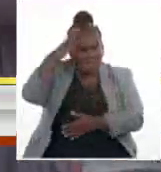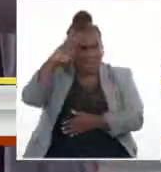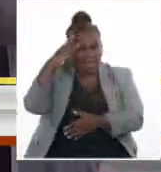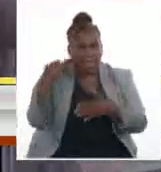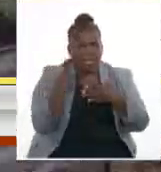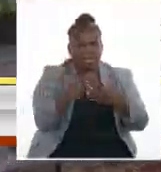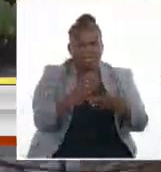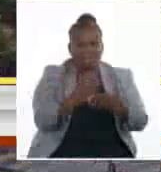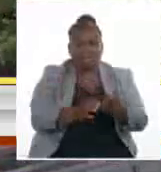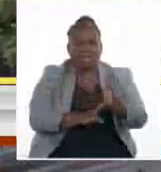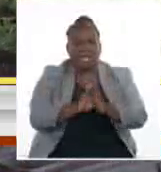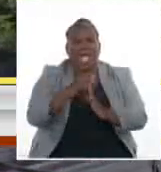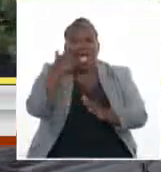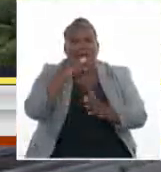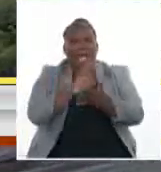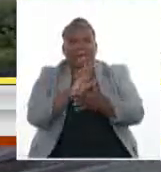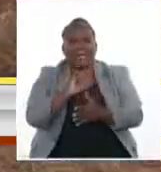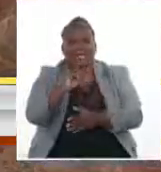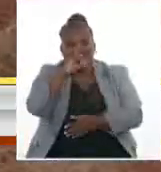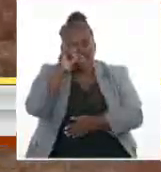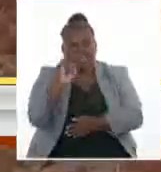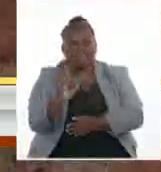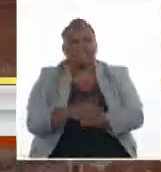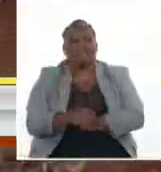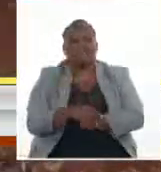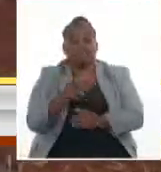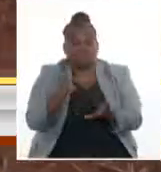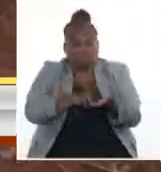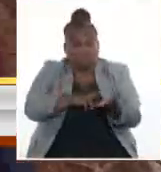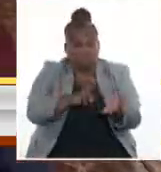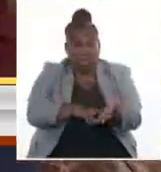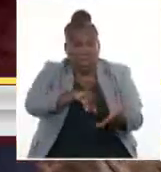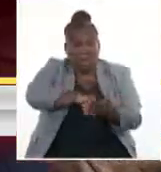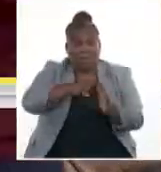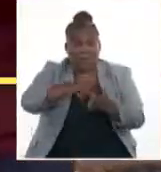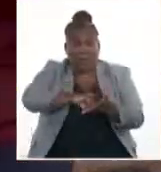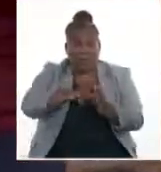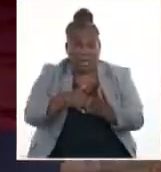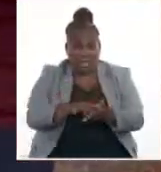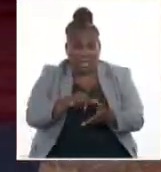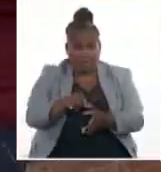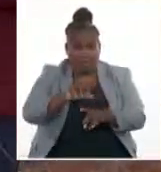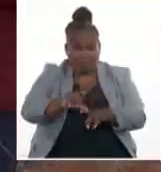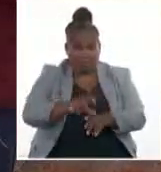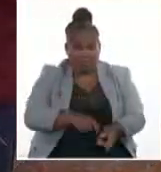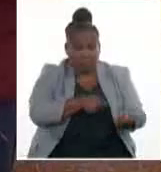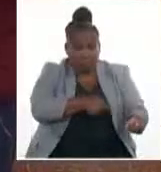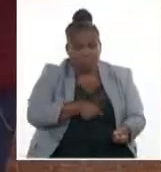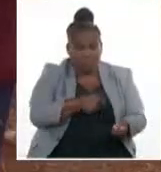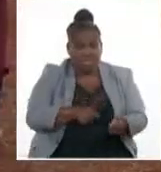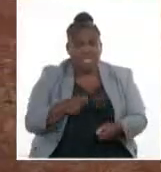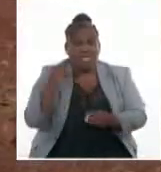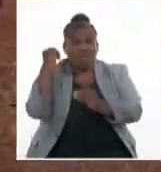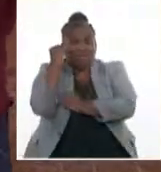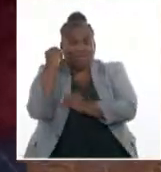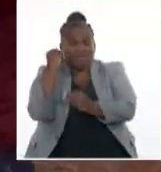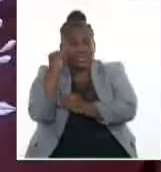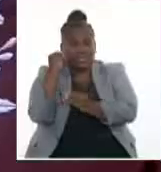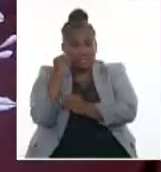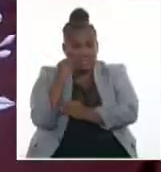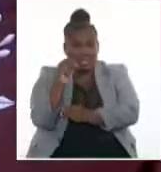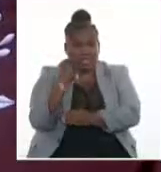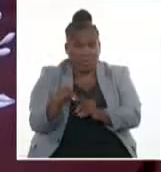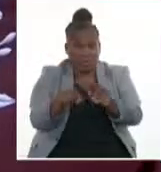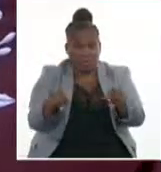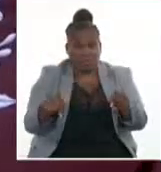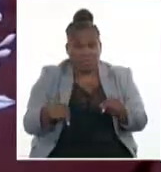Desarrollo, AMEXID. Es por ello que hoy los integrantes del Proyecto de Desarrollo Rural y Fortalecimiento de las Capacidades Locales, que lleva por